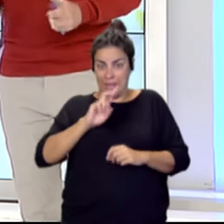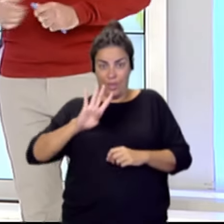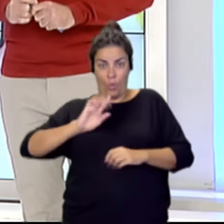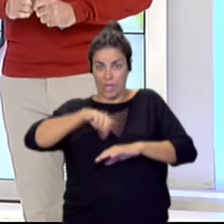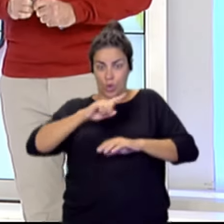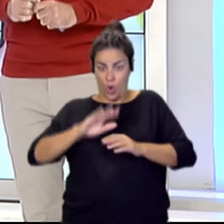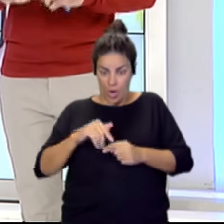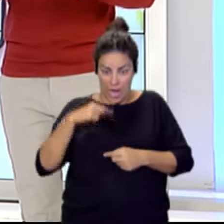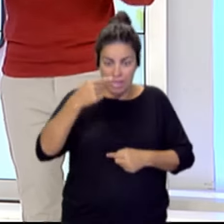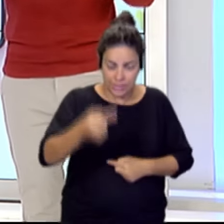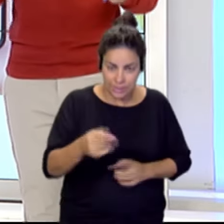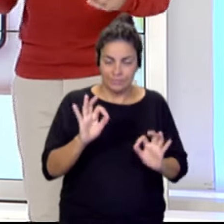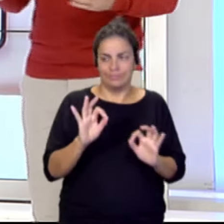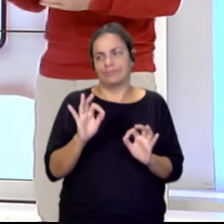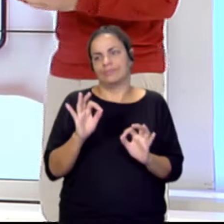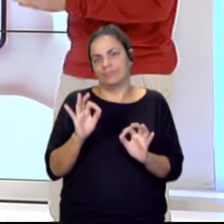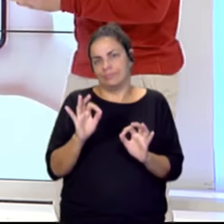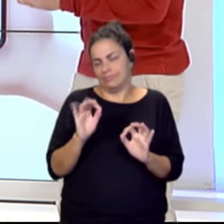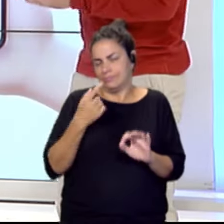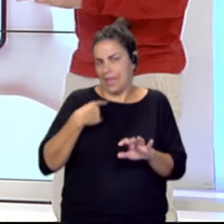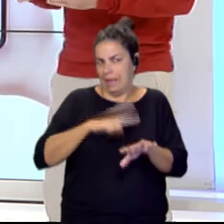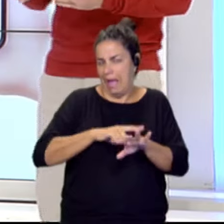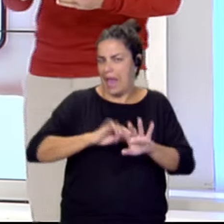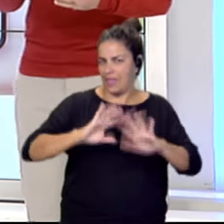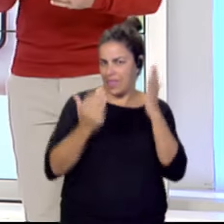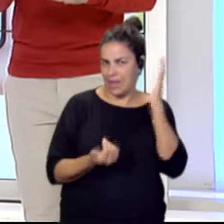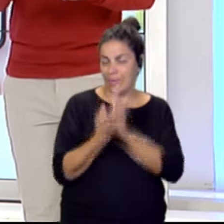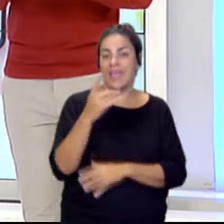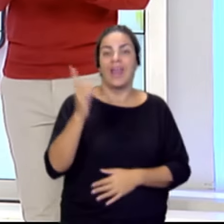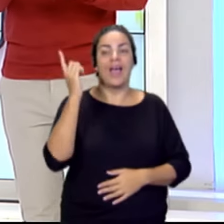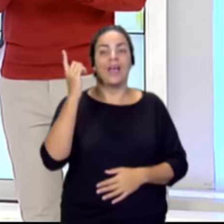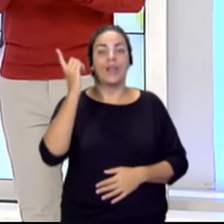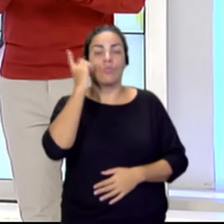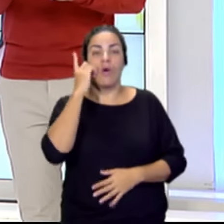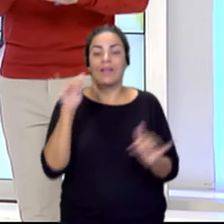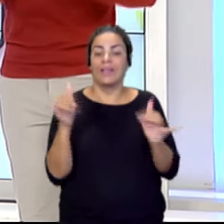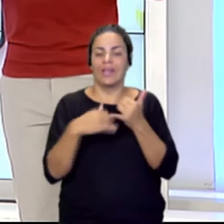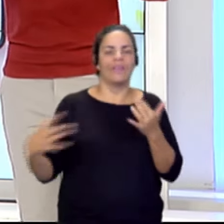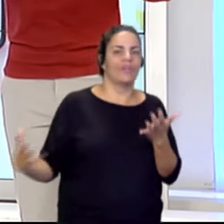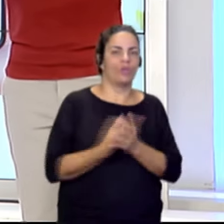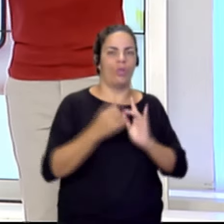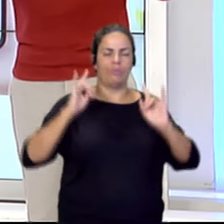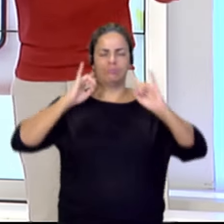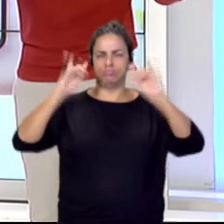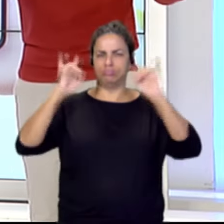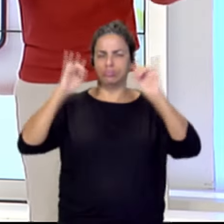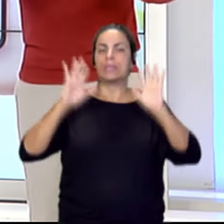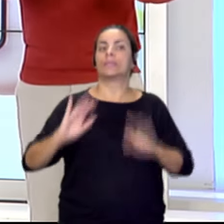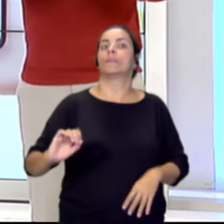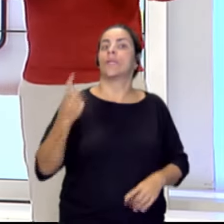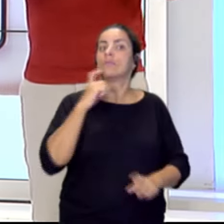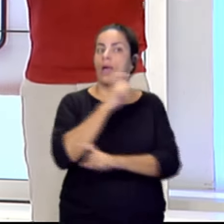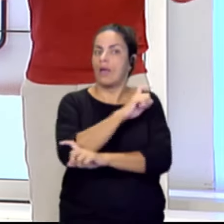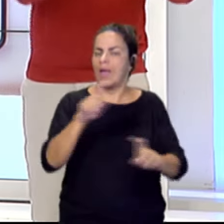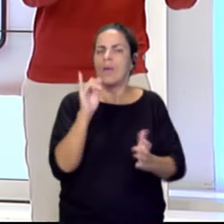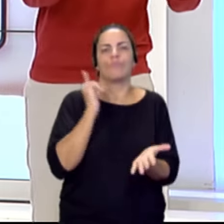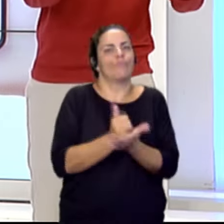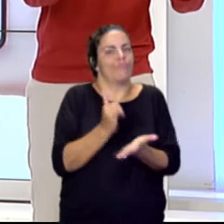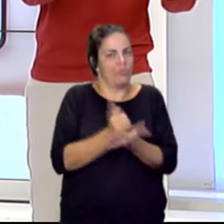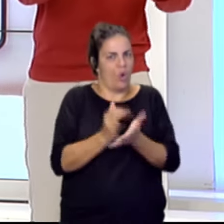serán las 10 de la mañana, los móviles de Tenerife van a empezar a sonar. Lo primero que vamos a tener que saber es que es una prueba, es un simulacro, no hay una alerta real,